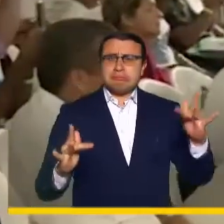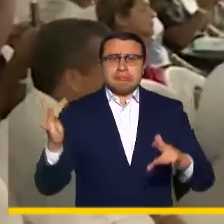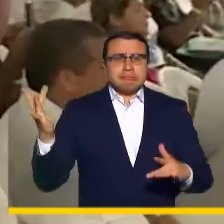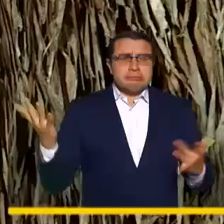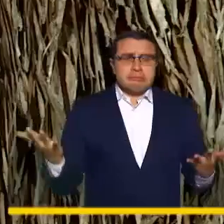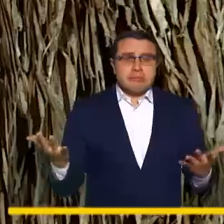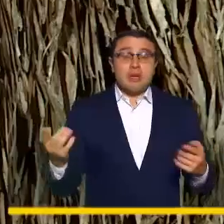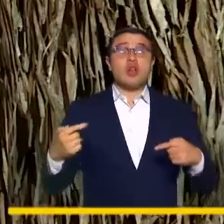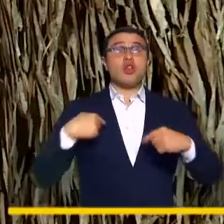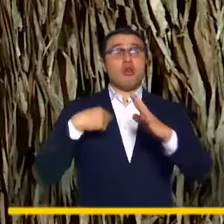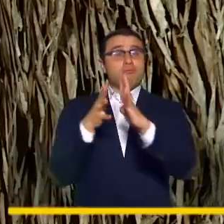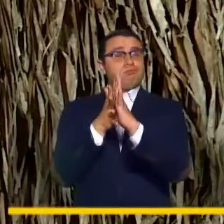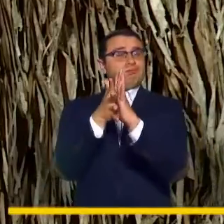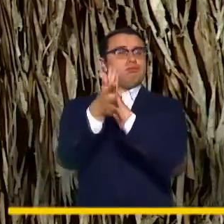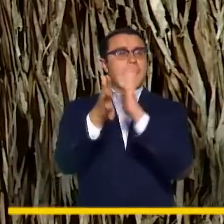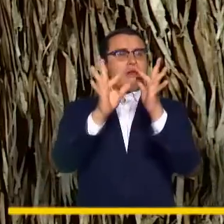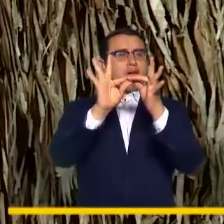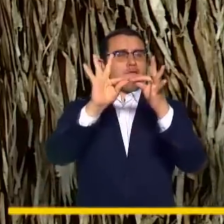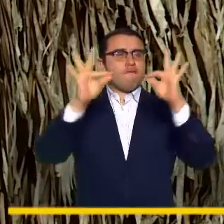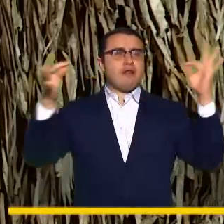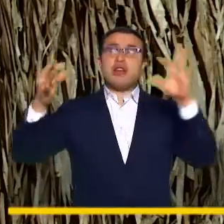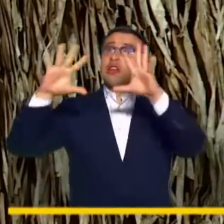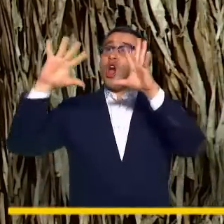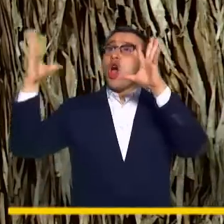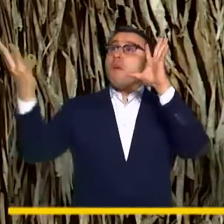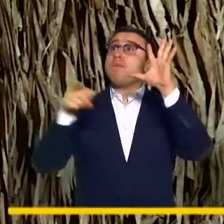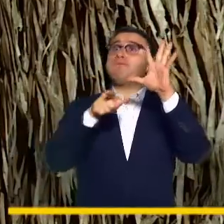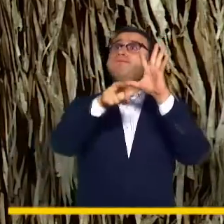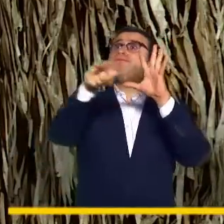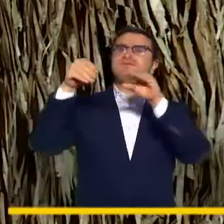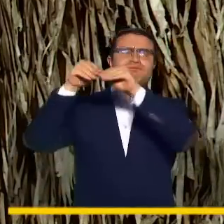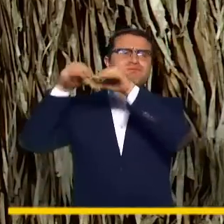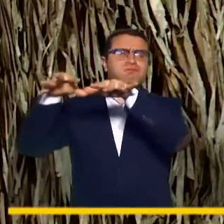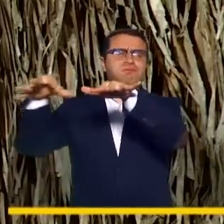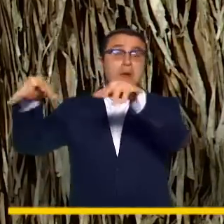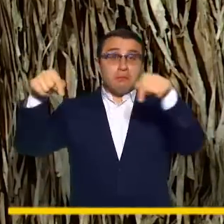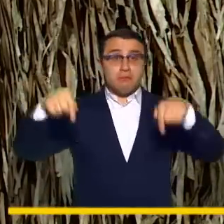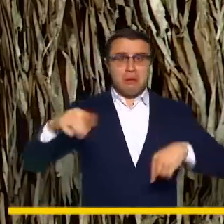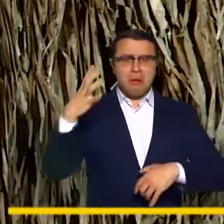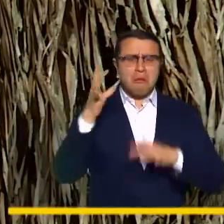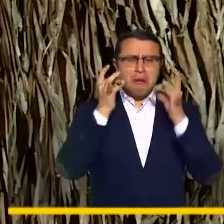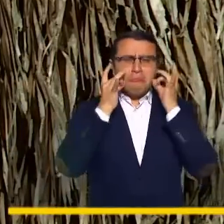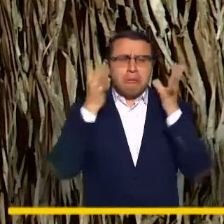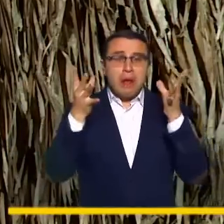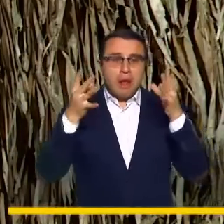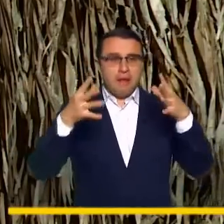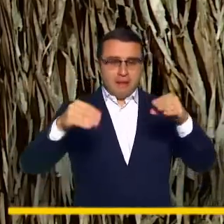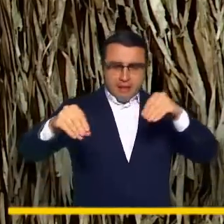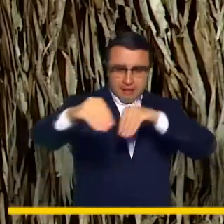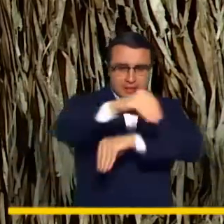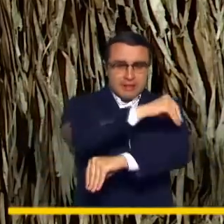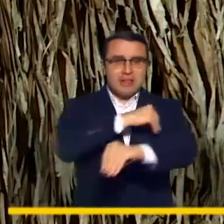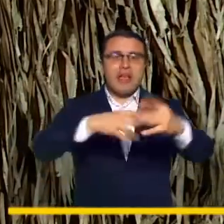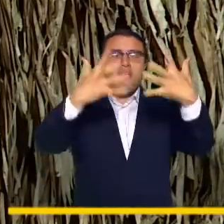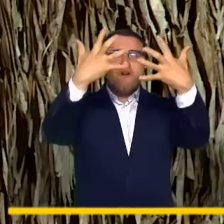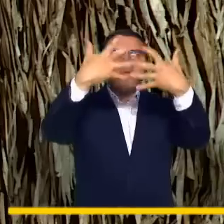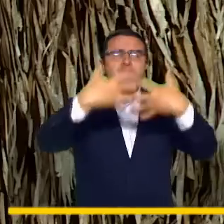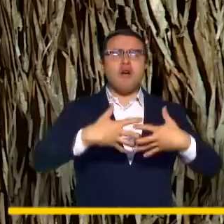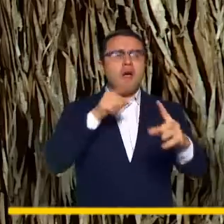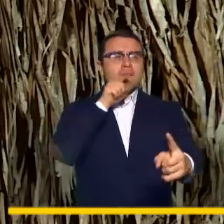siquiera la frase que en todo el mundo se repite: la tierra tiene una función